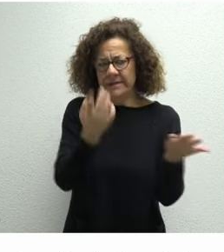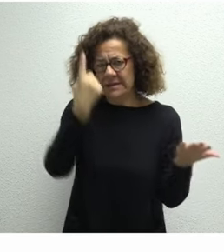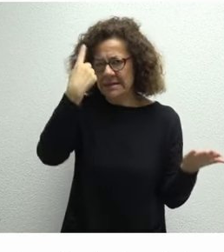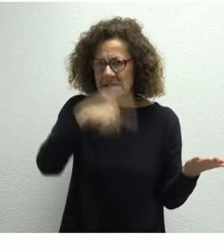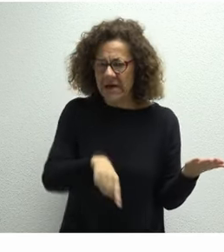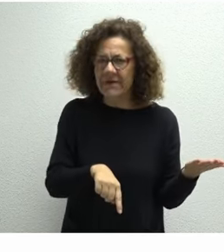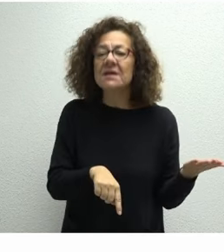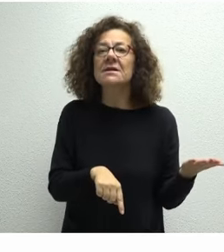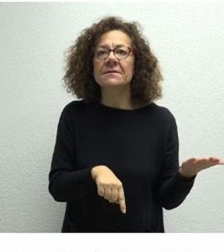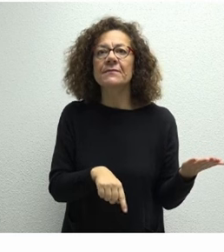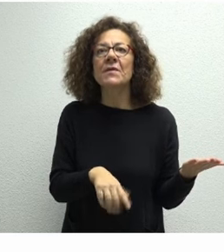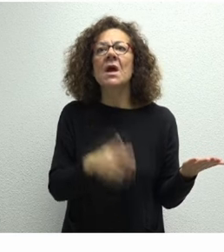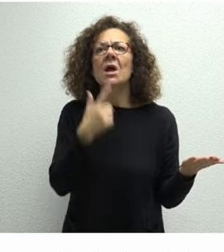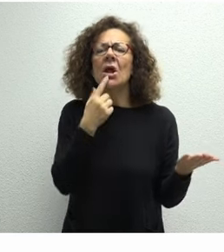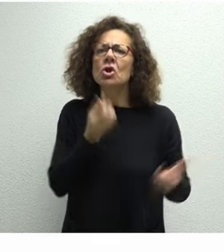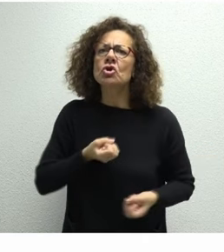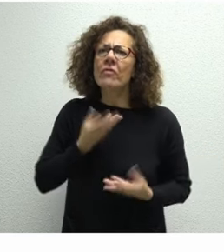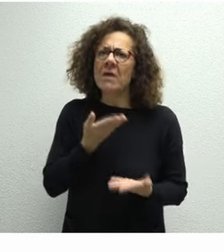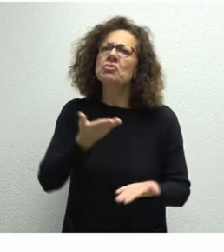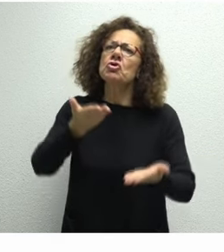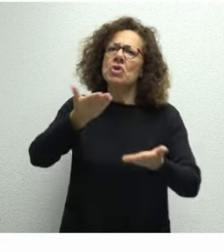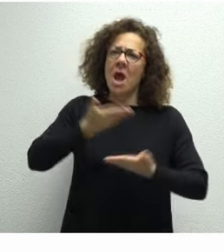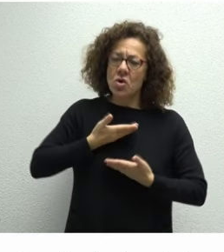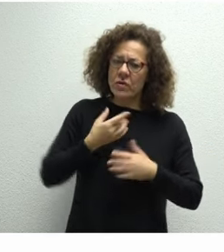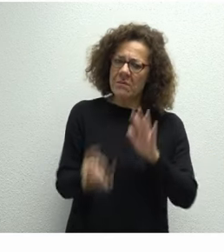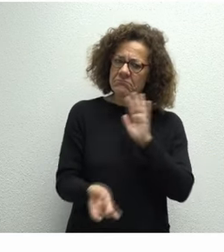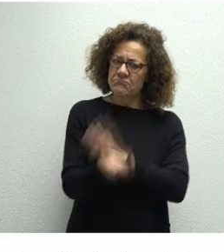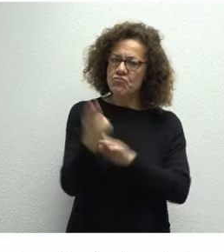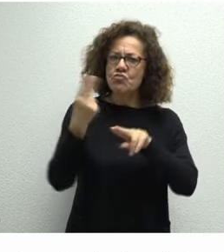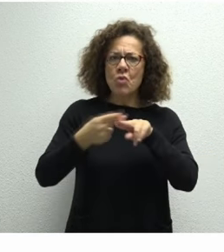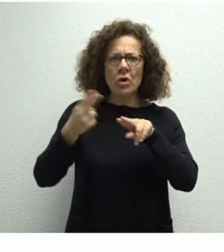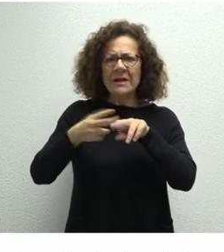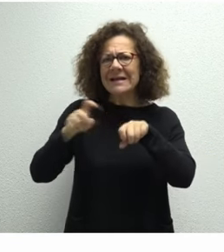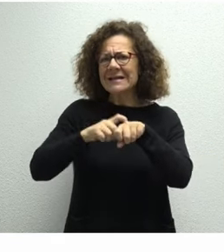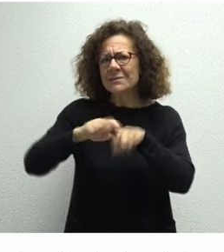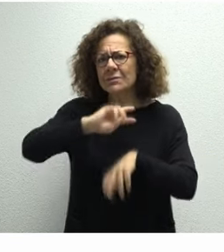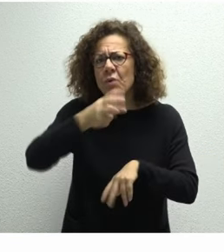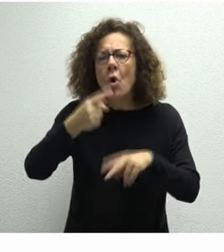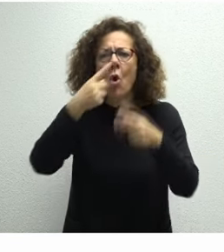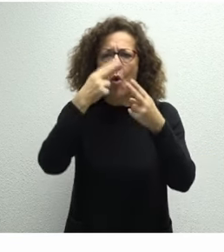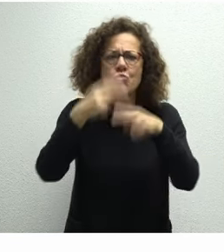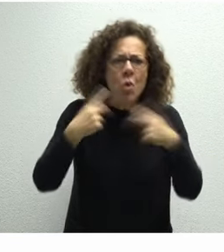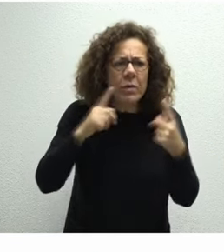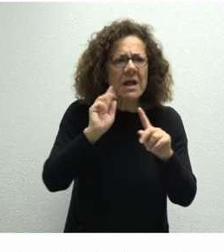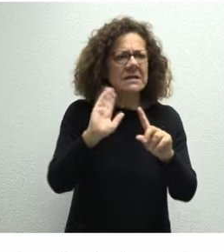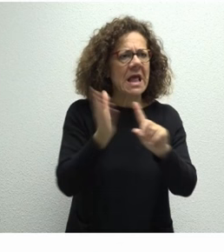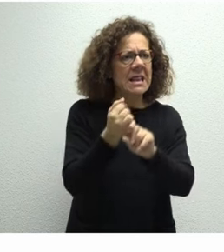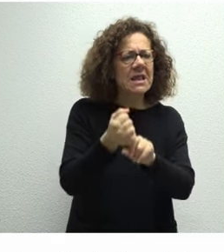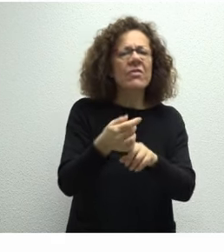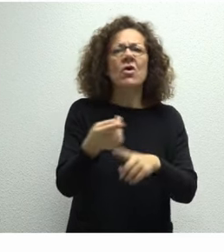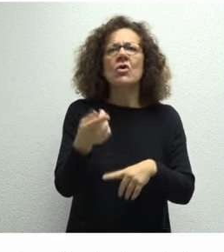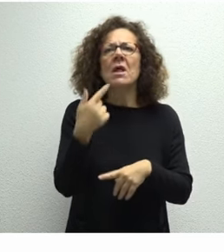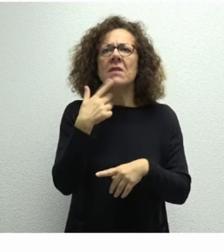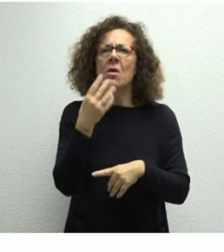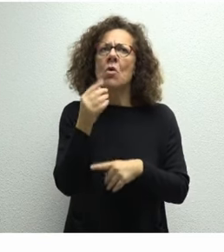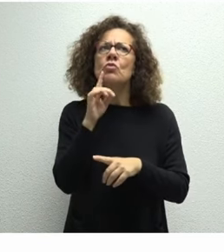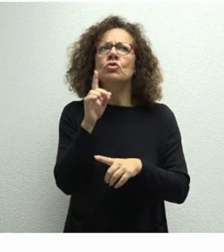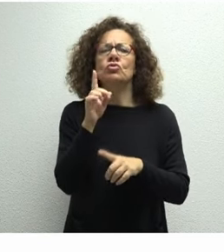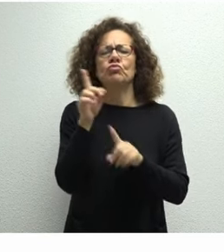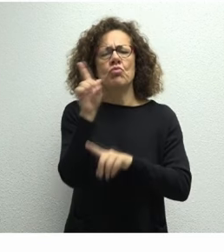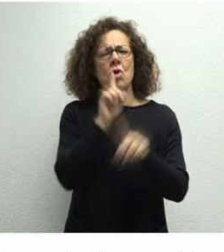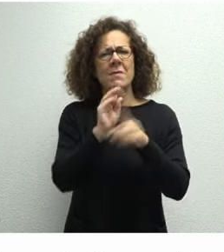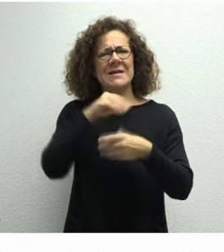eh que los datos nos ayudan a definir políticas de todo tipo políticas públicas de atención a muchos problemas del ámbito de la